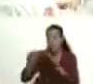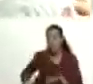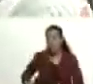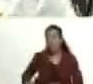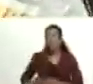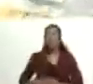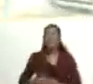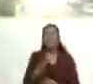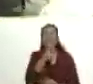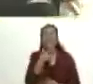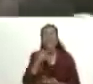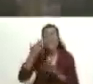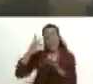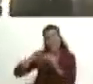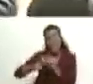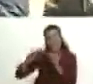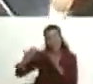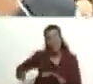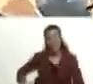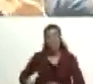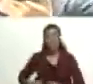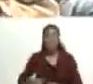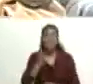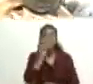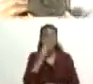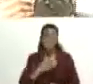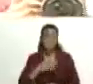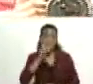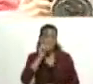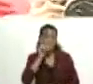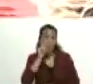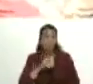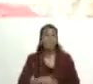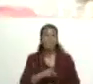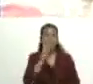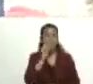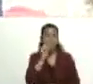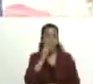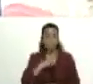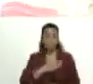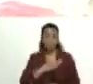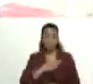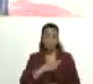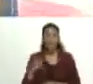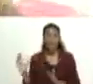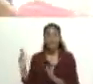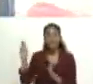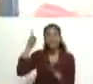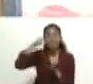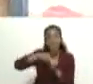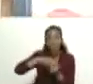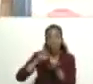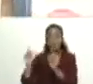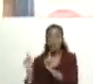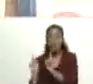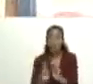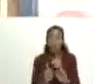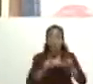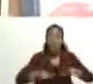¿Verdad que está bonita, Cilita? Sí. Yo, mi papá, Nicolás de Jesús Maduro García, me trajo a este mismo